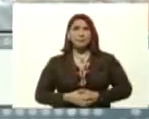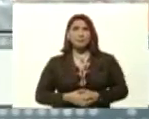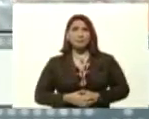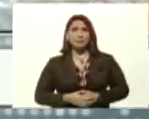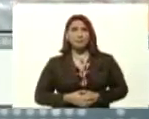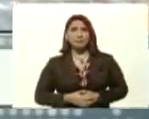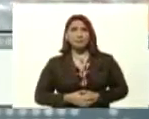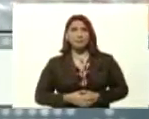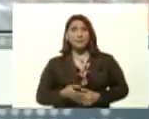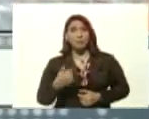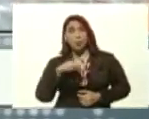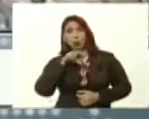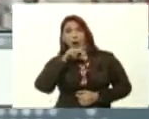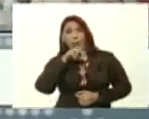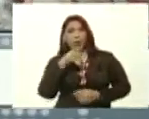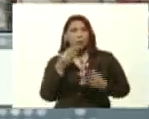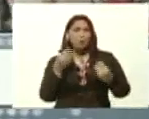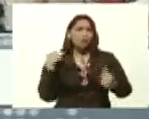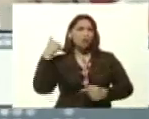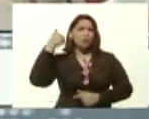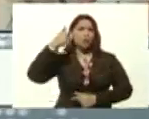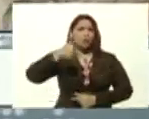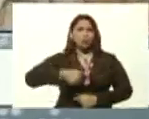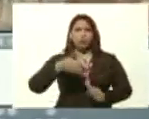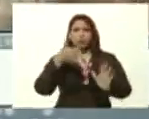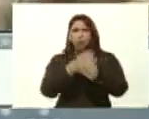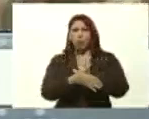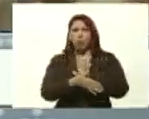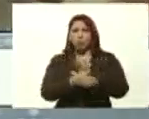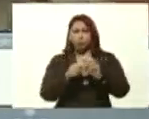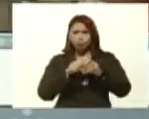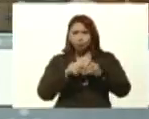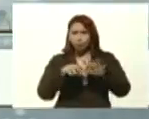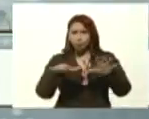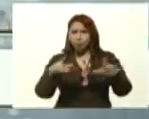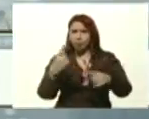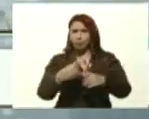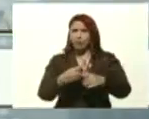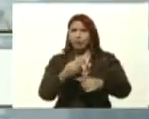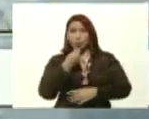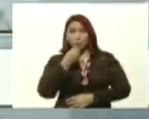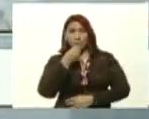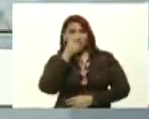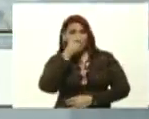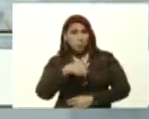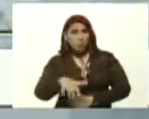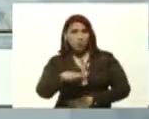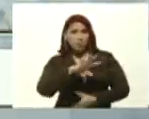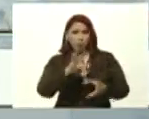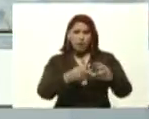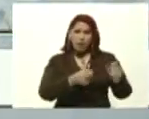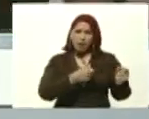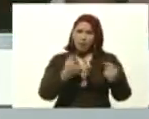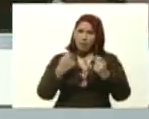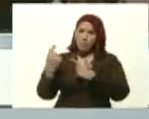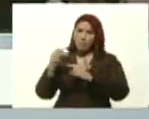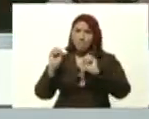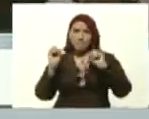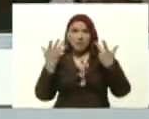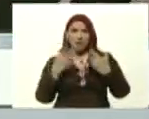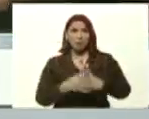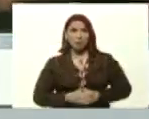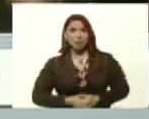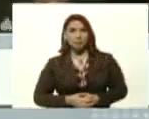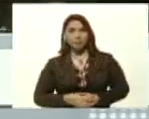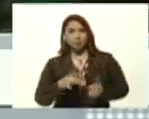Esa es la que yo he hablado mucho tiempo, la multiplicación del alimento del pueblo. CLAP, el milagro